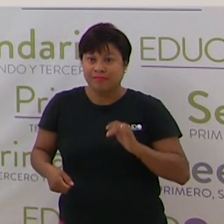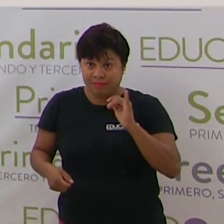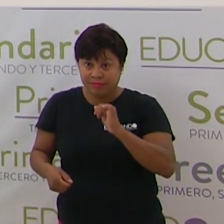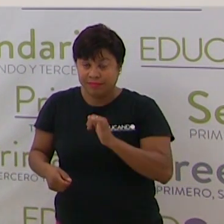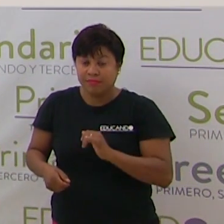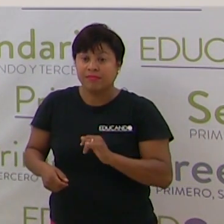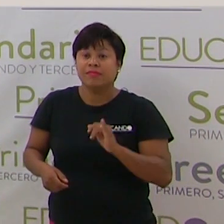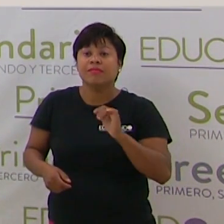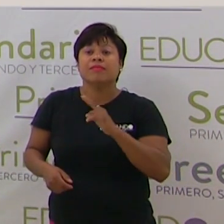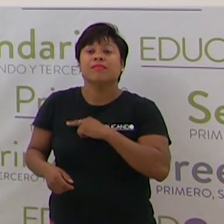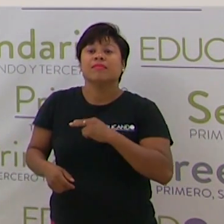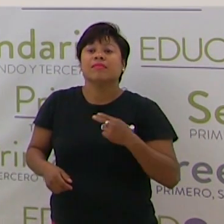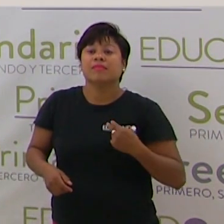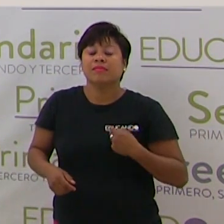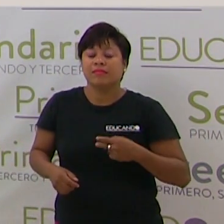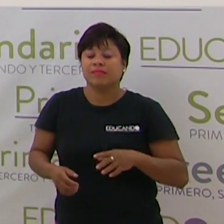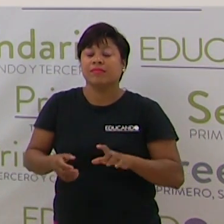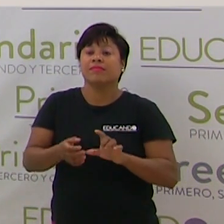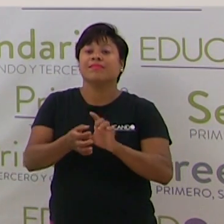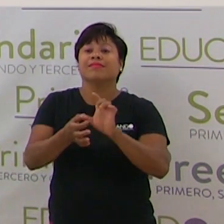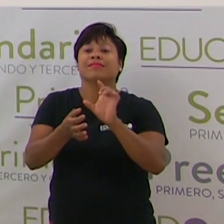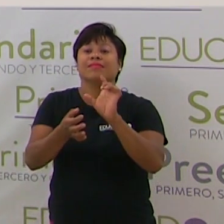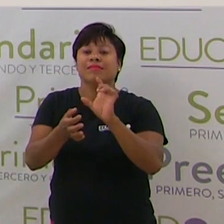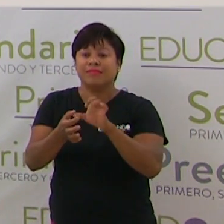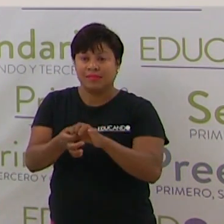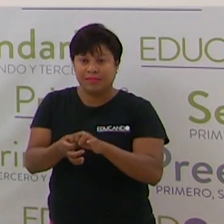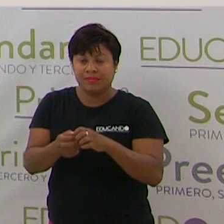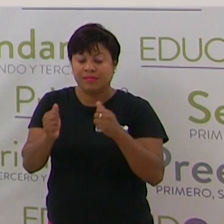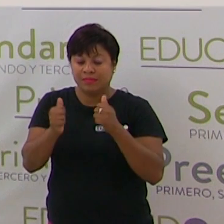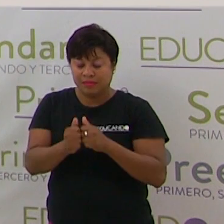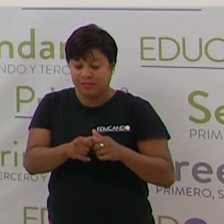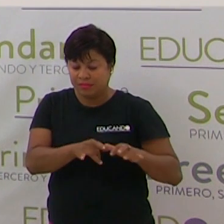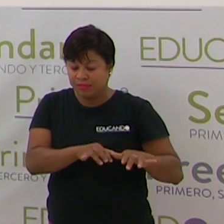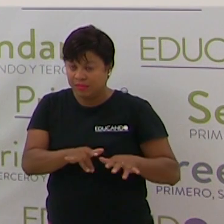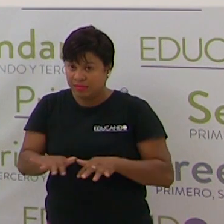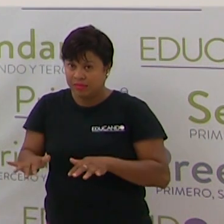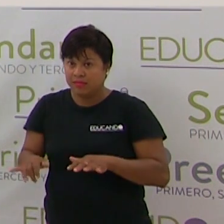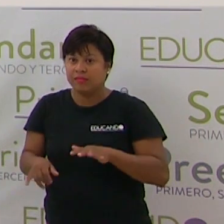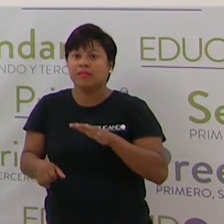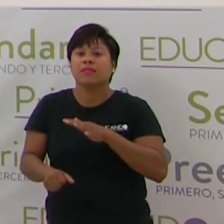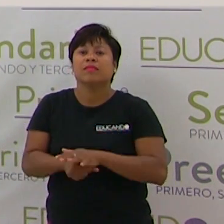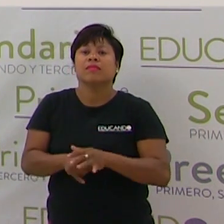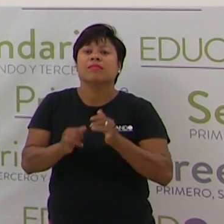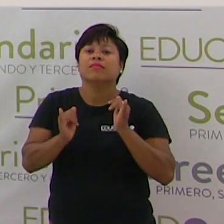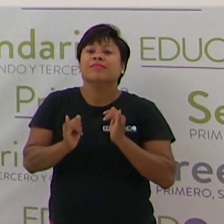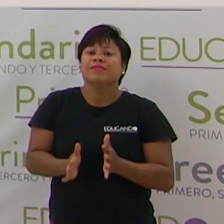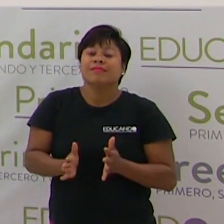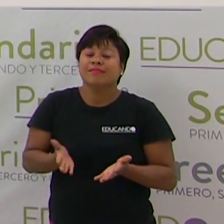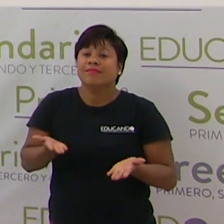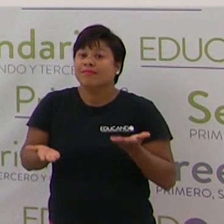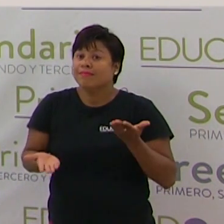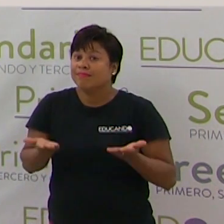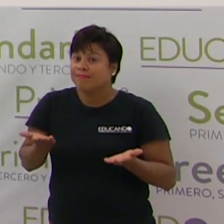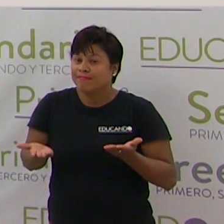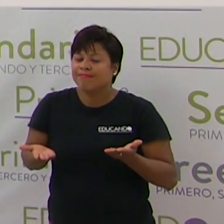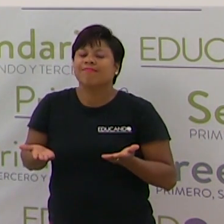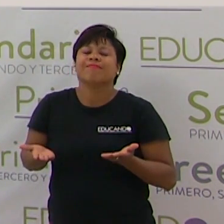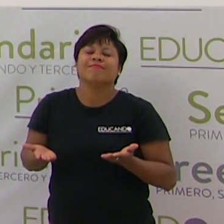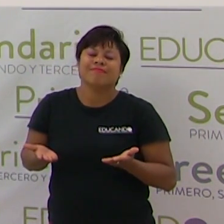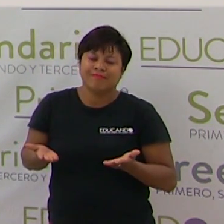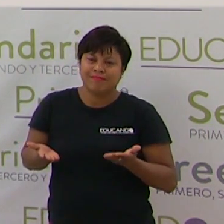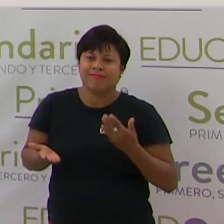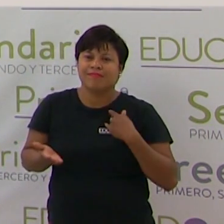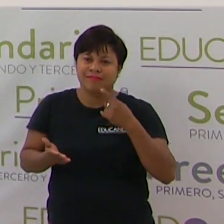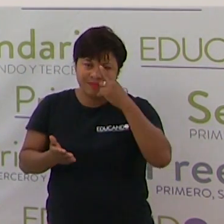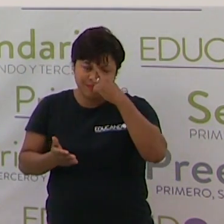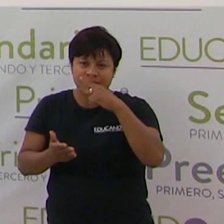Si comparo el candado con el piano, ¿qué pasa? Ah, pues yo creo